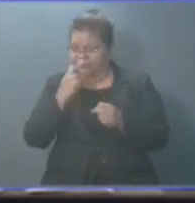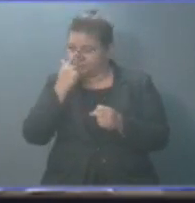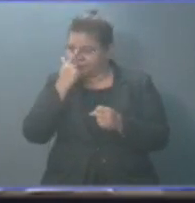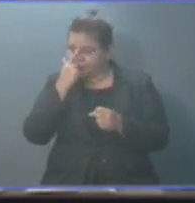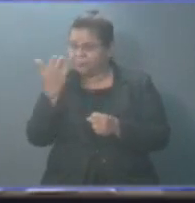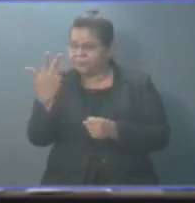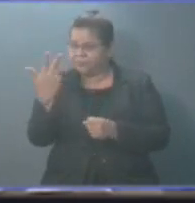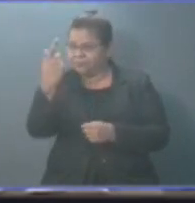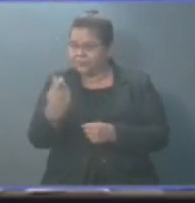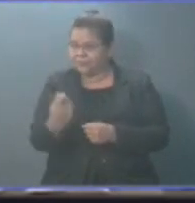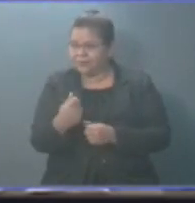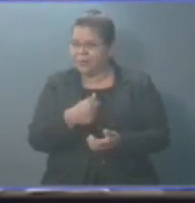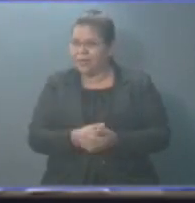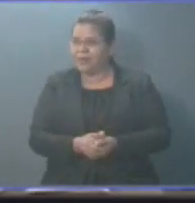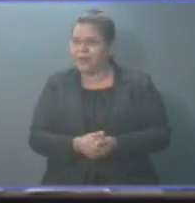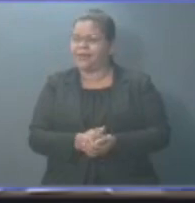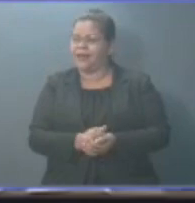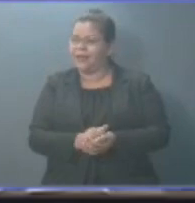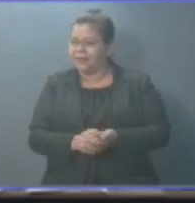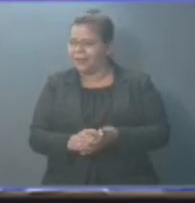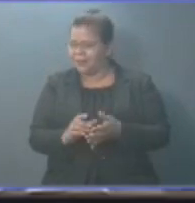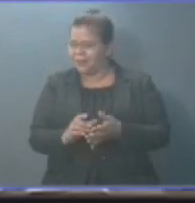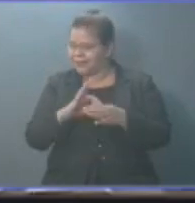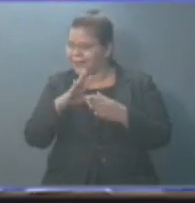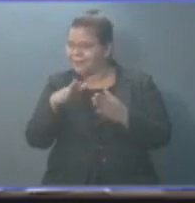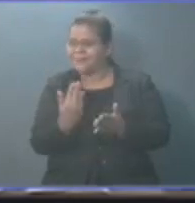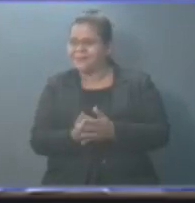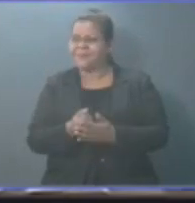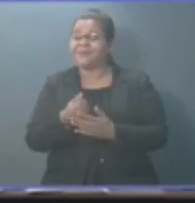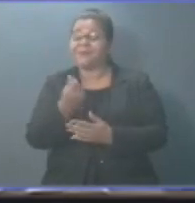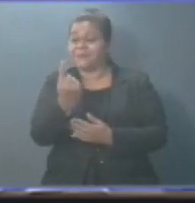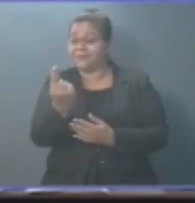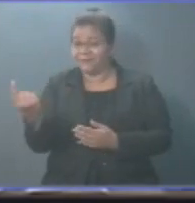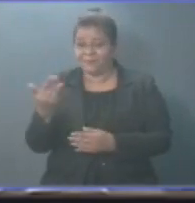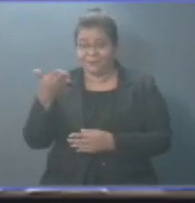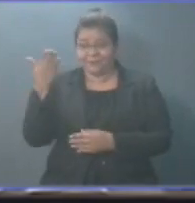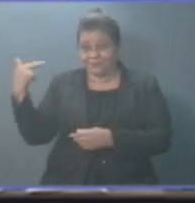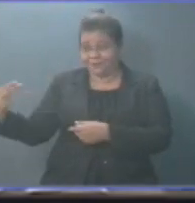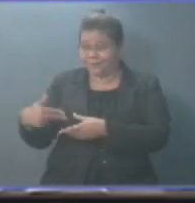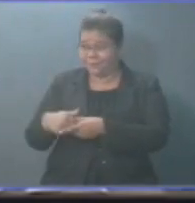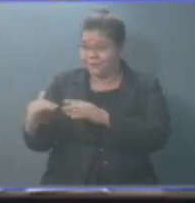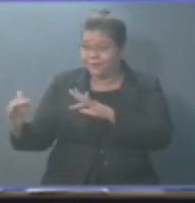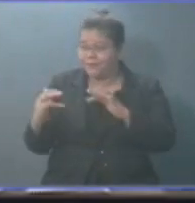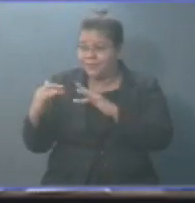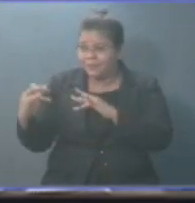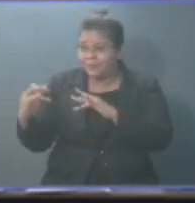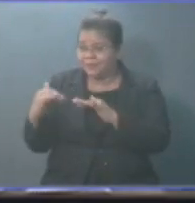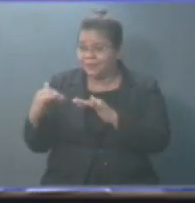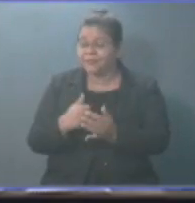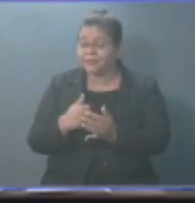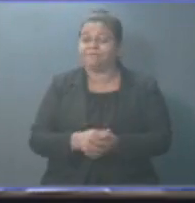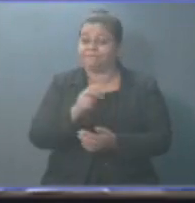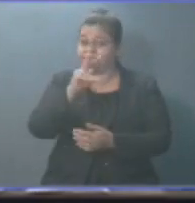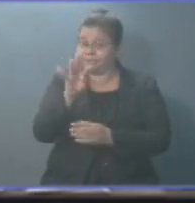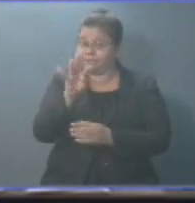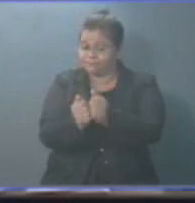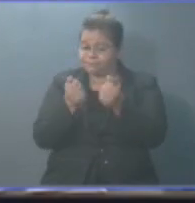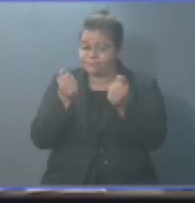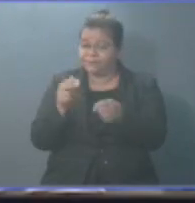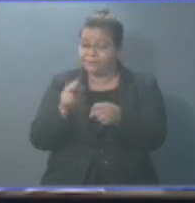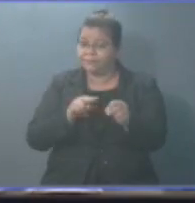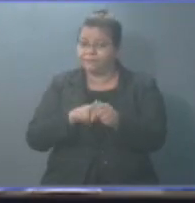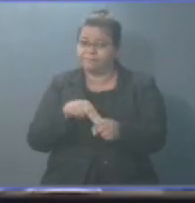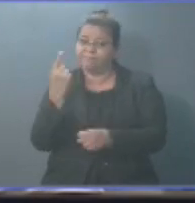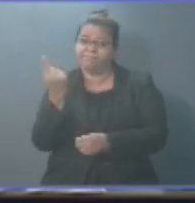3 meses actual que tiene el gobierno de Bukele con los veteranos se necesitaban 24 millones de dólares y solo se